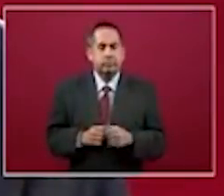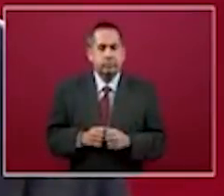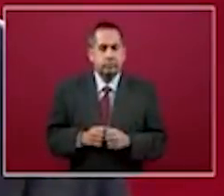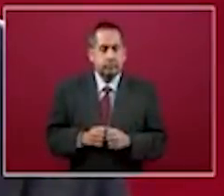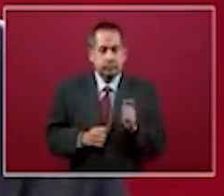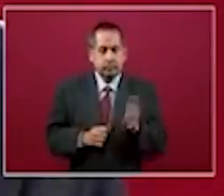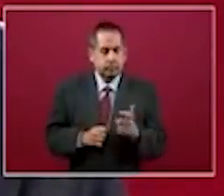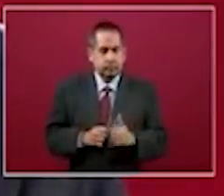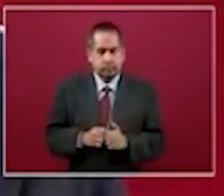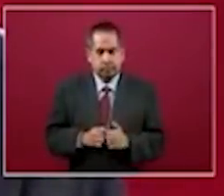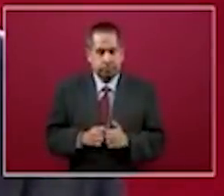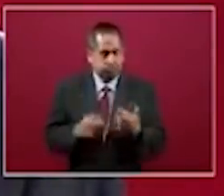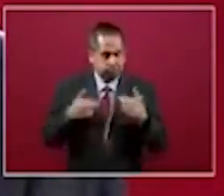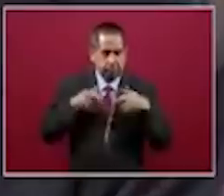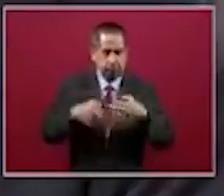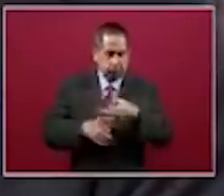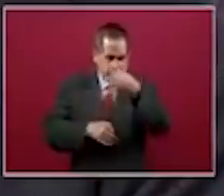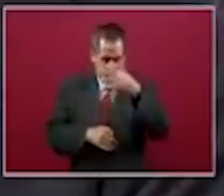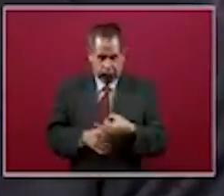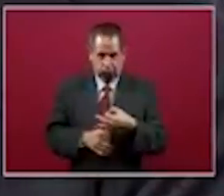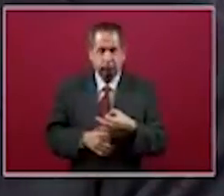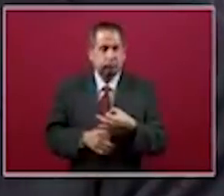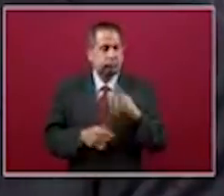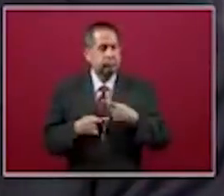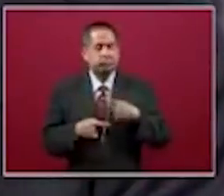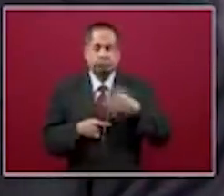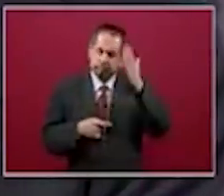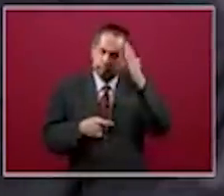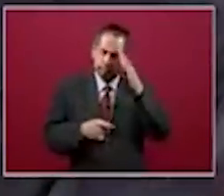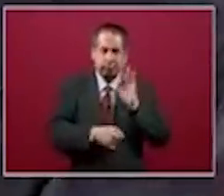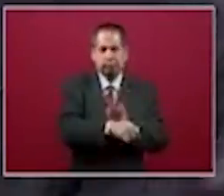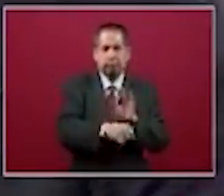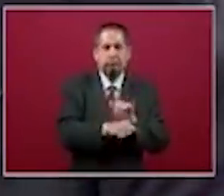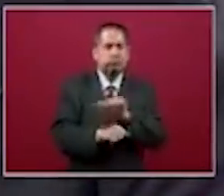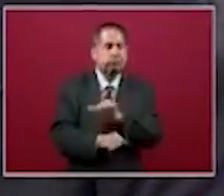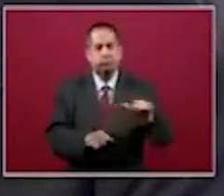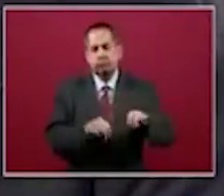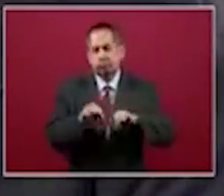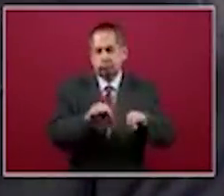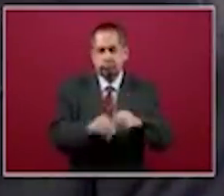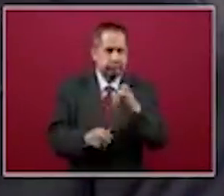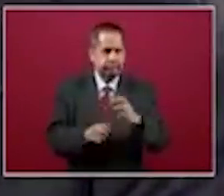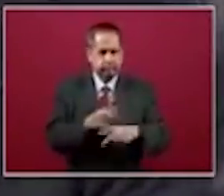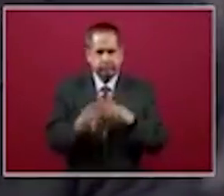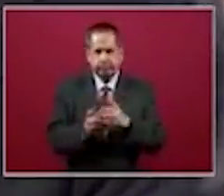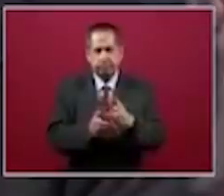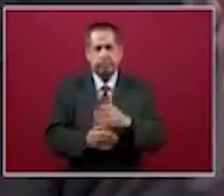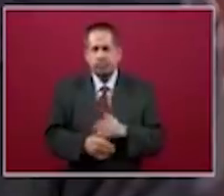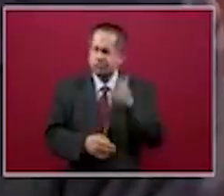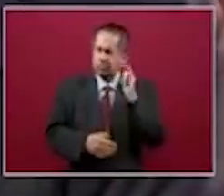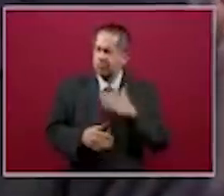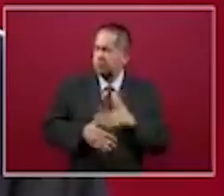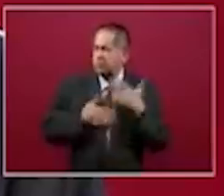se represente con dignidad a los trabajadores. Entonces, en eso estamos. Yo espero, yo